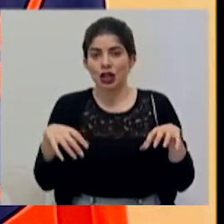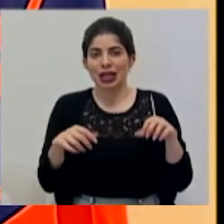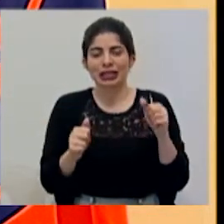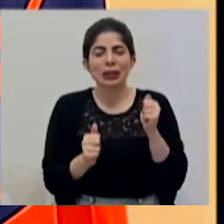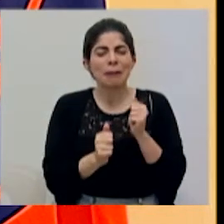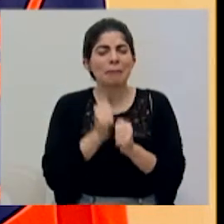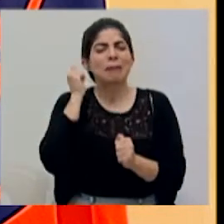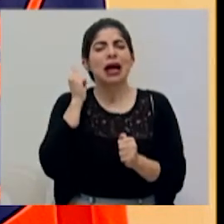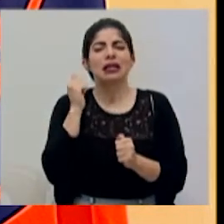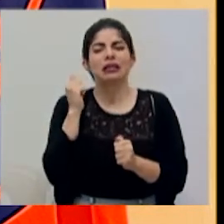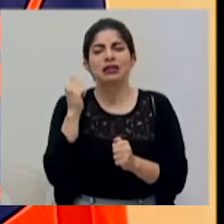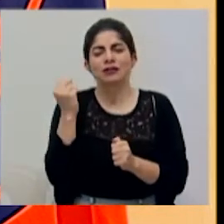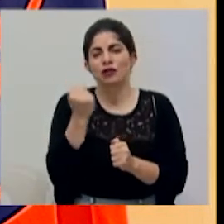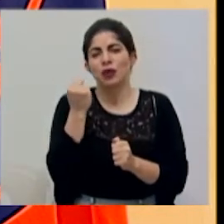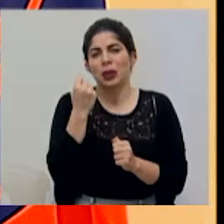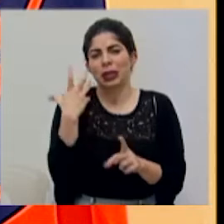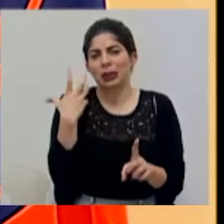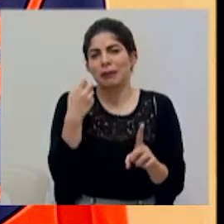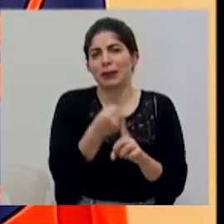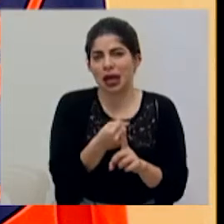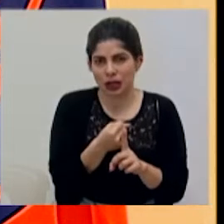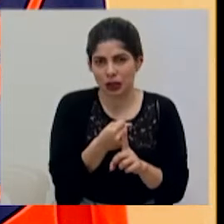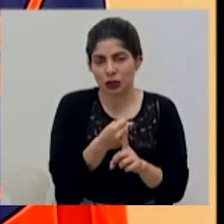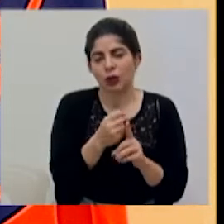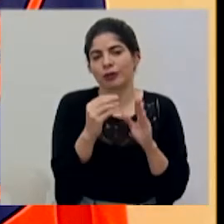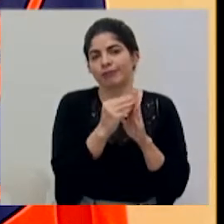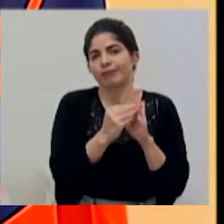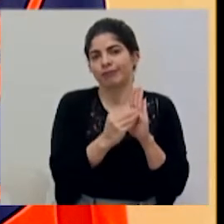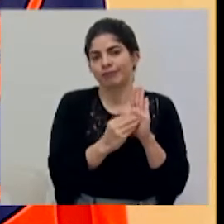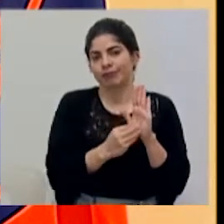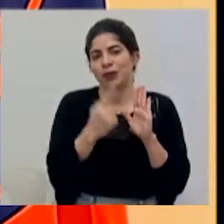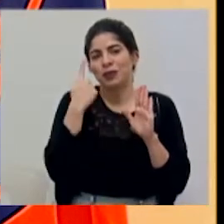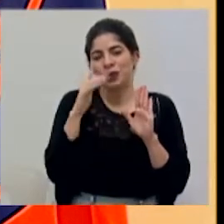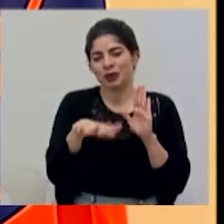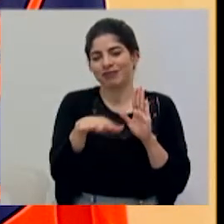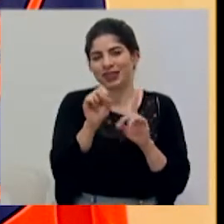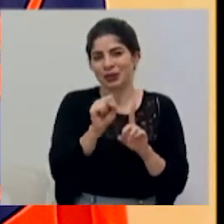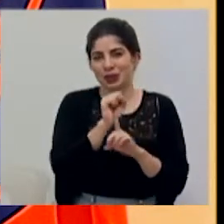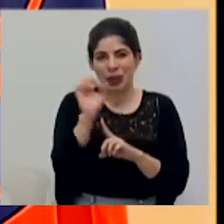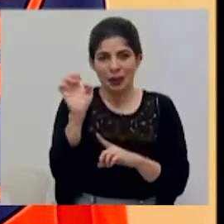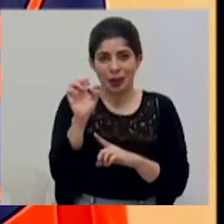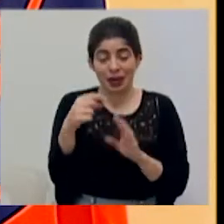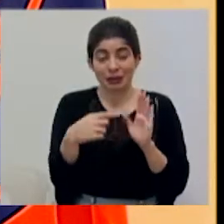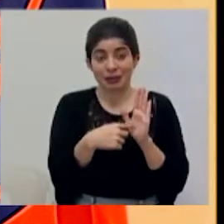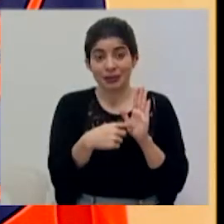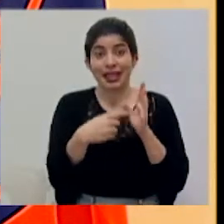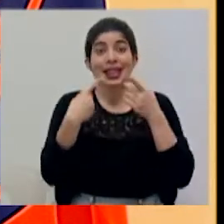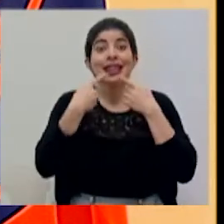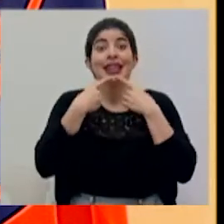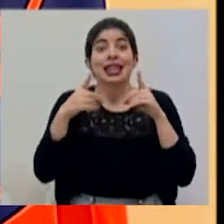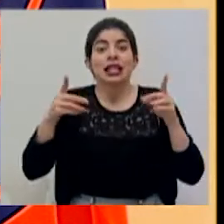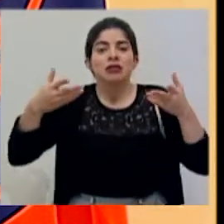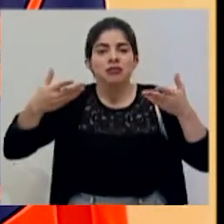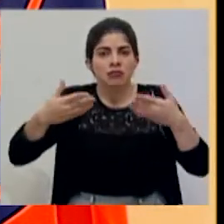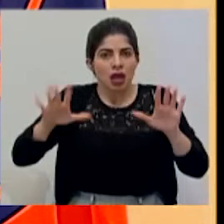mayor impacto en esta situación de emergencia. Este decreto ha sido firmado hoy por